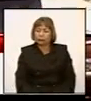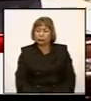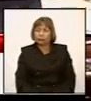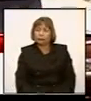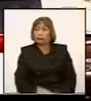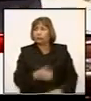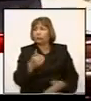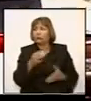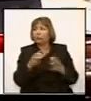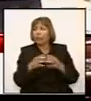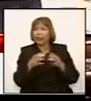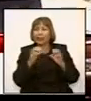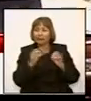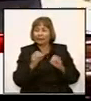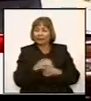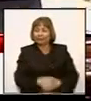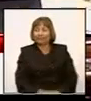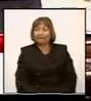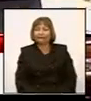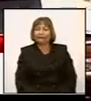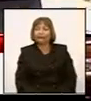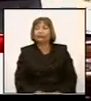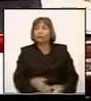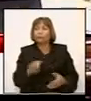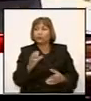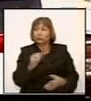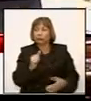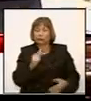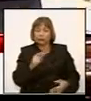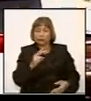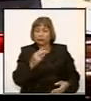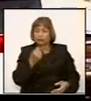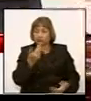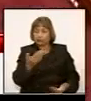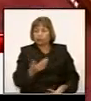¿Algún otro congresista? Congresista Galván, tiene la palabra.